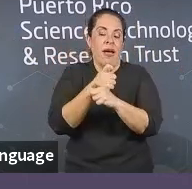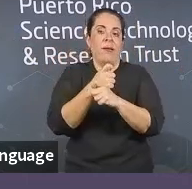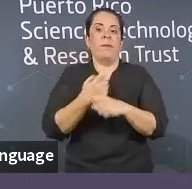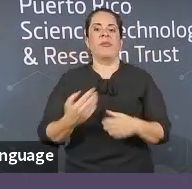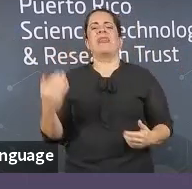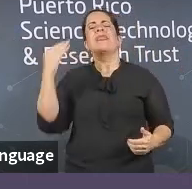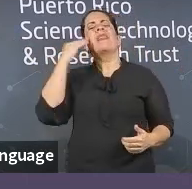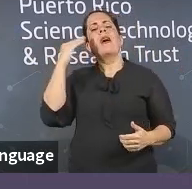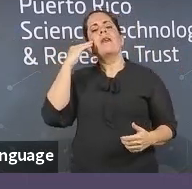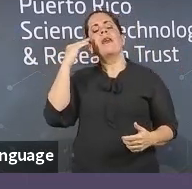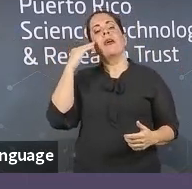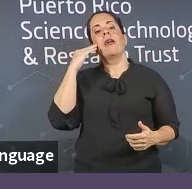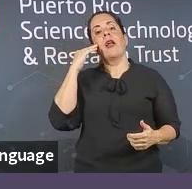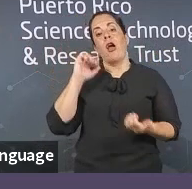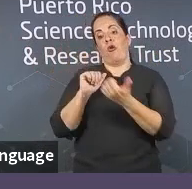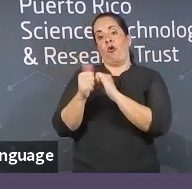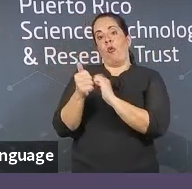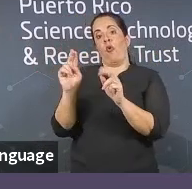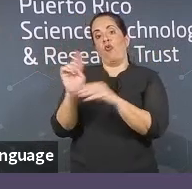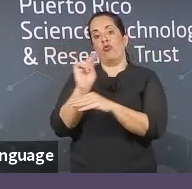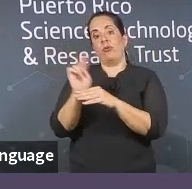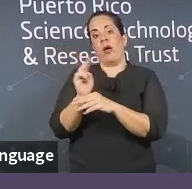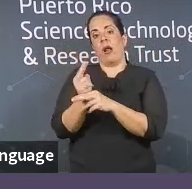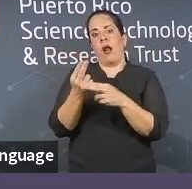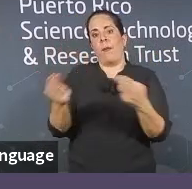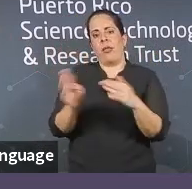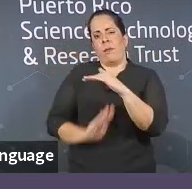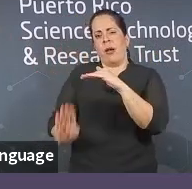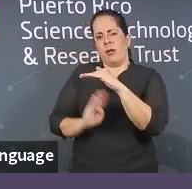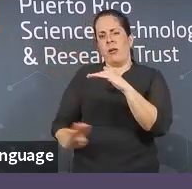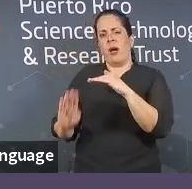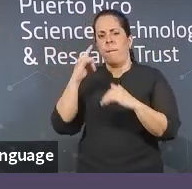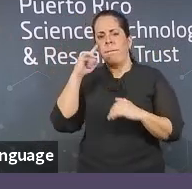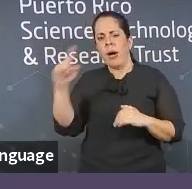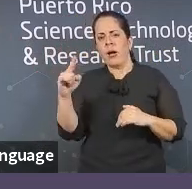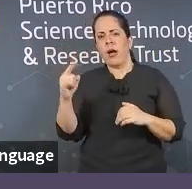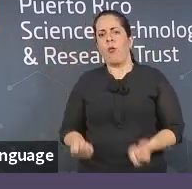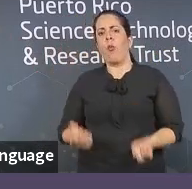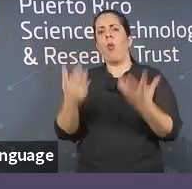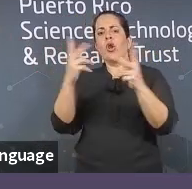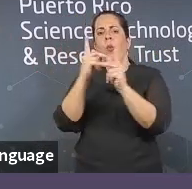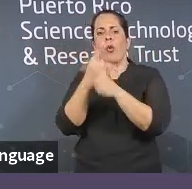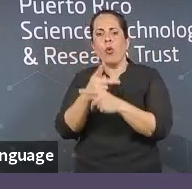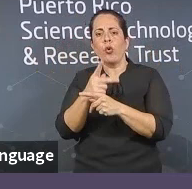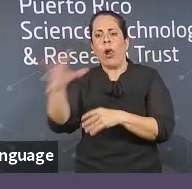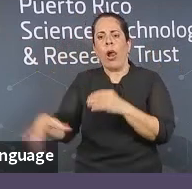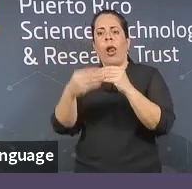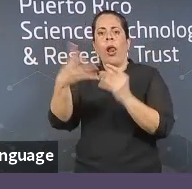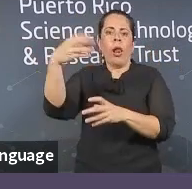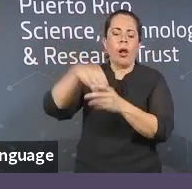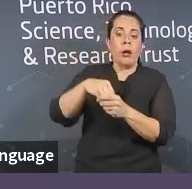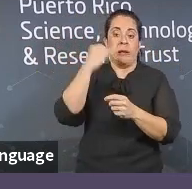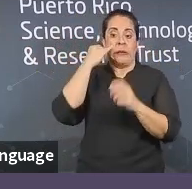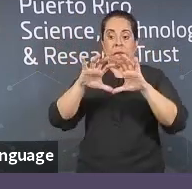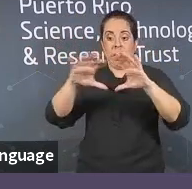saber cómo utilizar herramientas básicas para saber cuánto producto se le va a agregar, si mi tanque